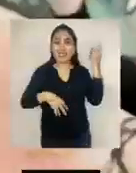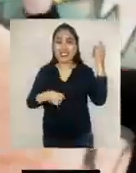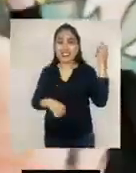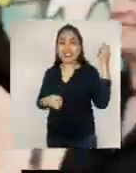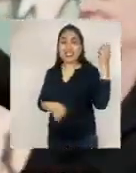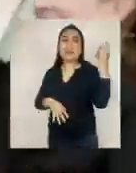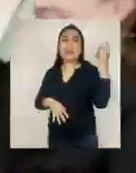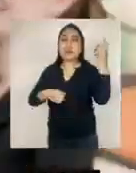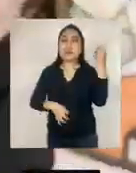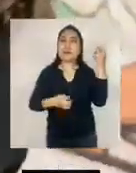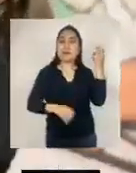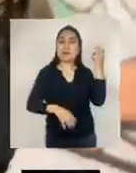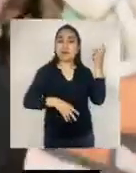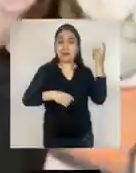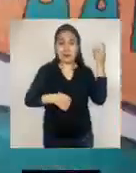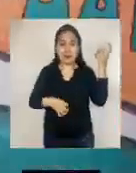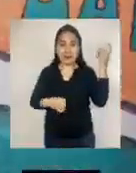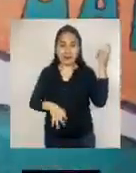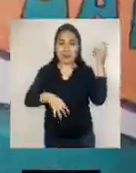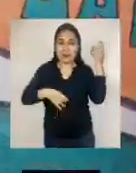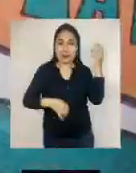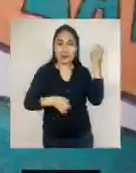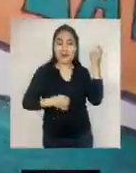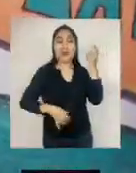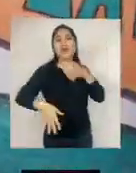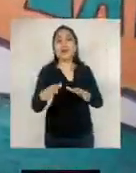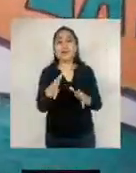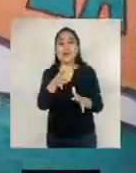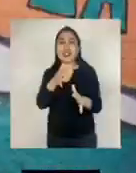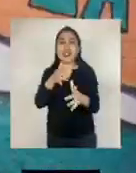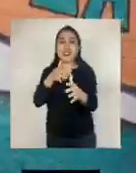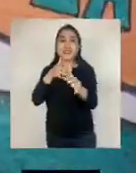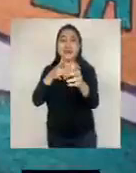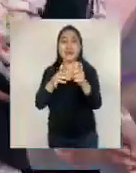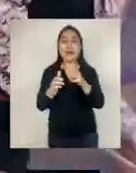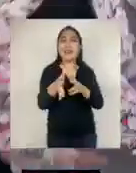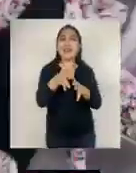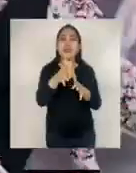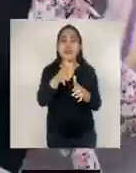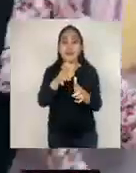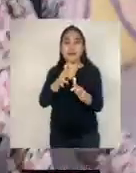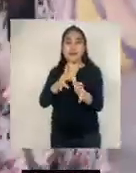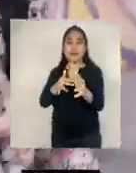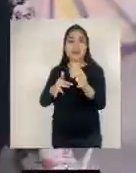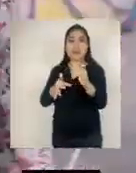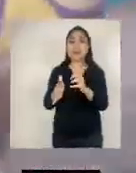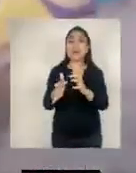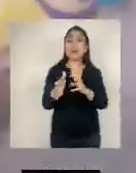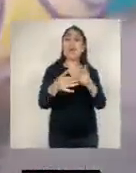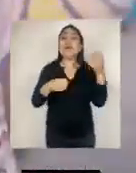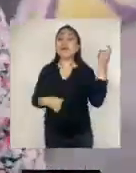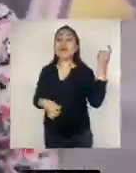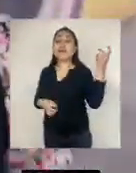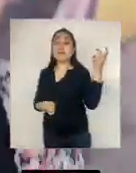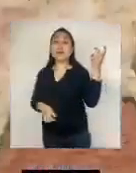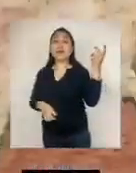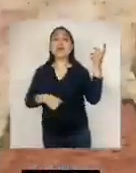nace de un entusiasmo ciudadano. Los bailarines están bailando ahí una cueca